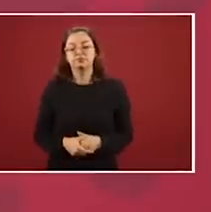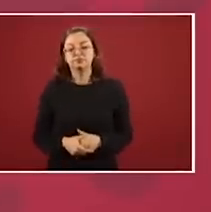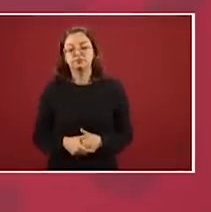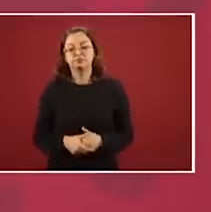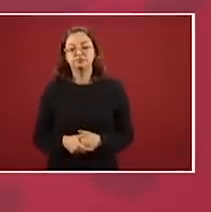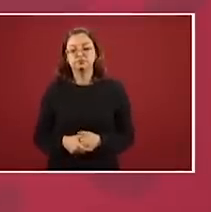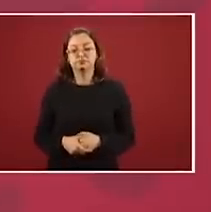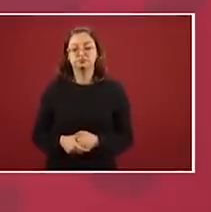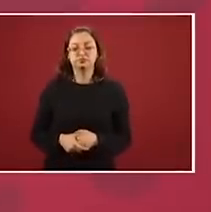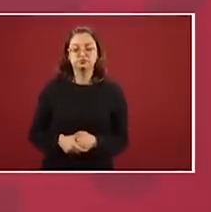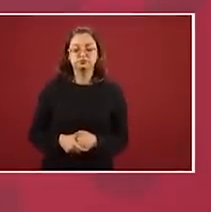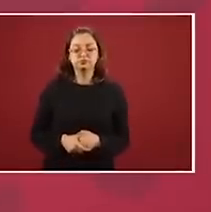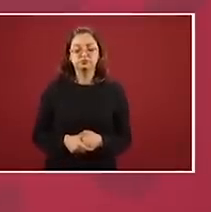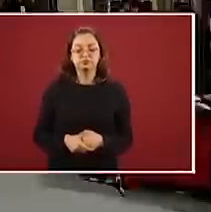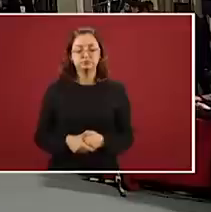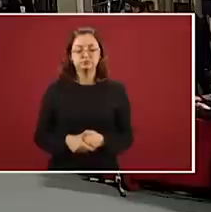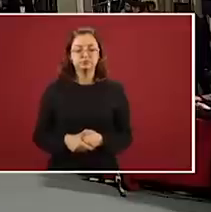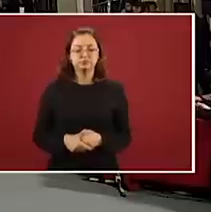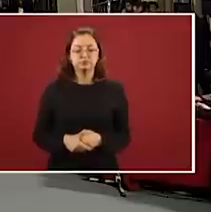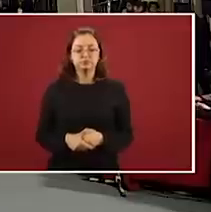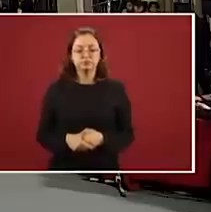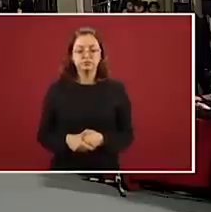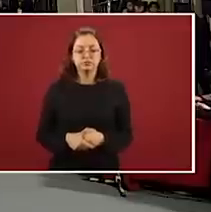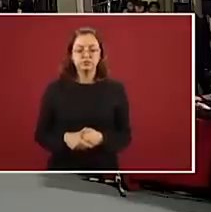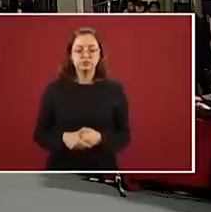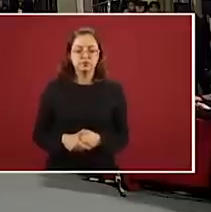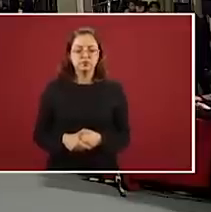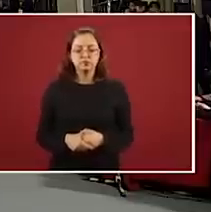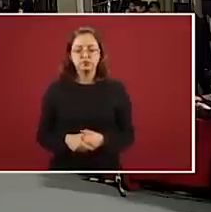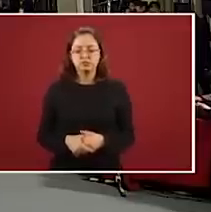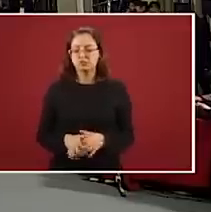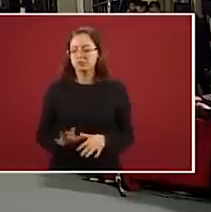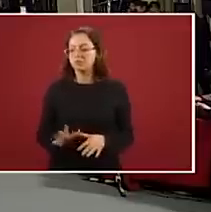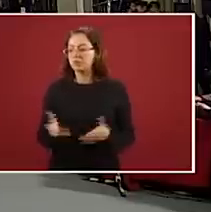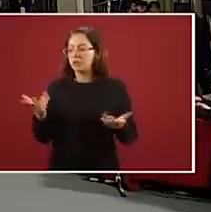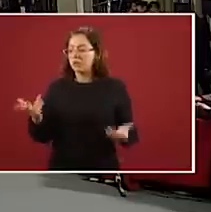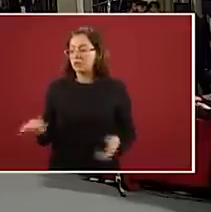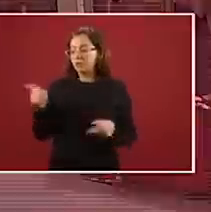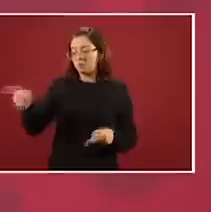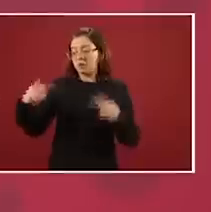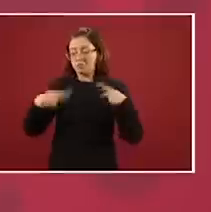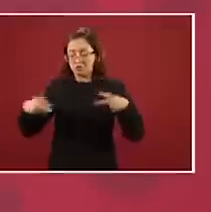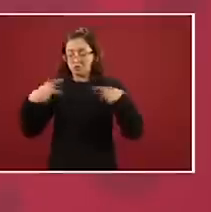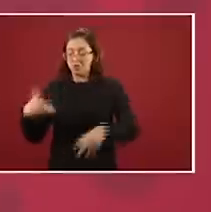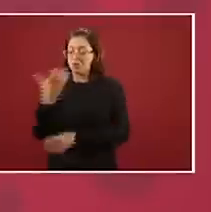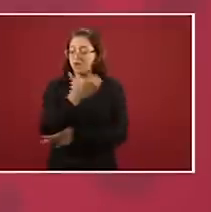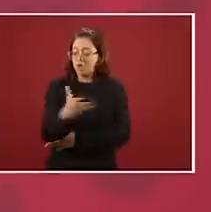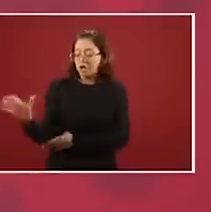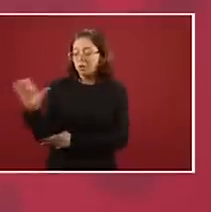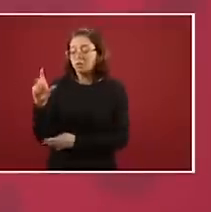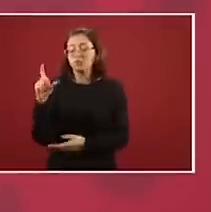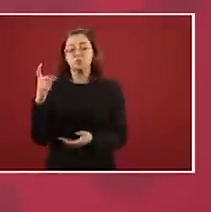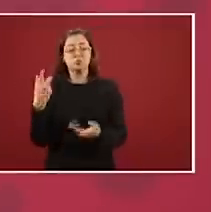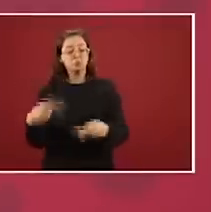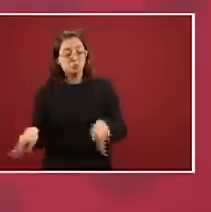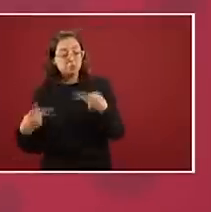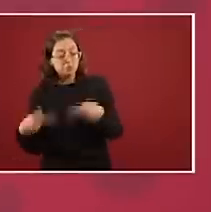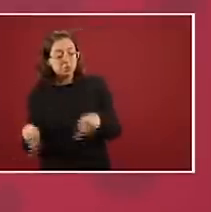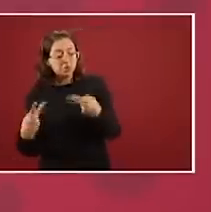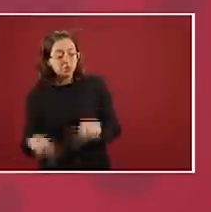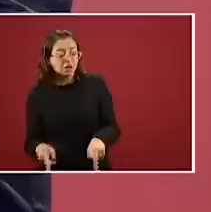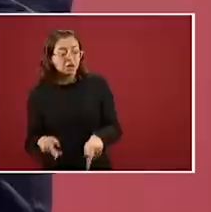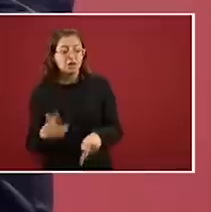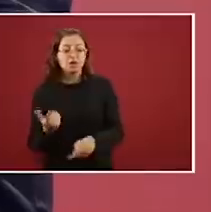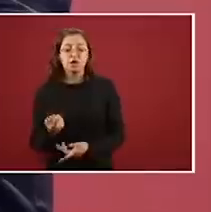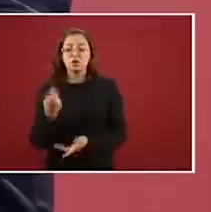va a comprar o no va a vender el productor a 3,000 pesos